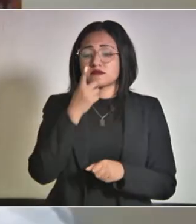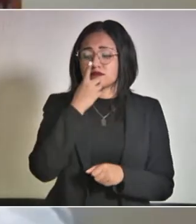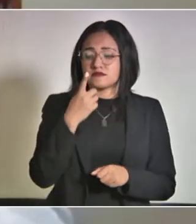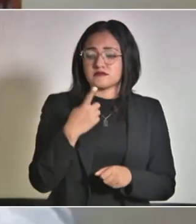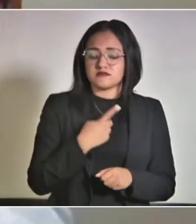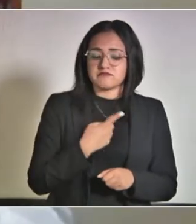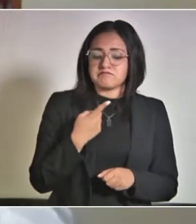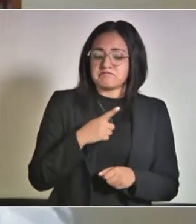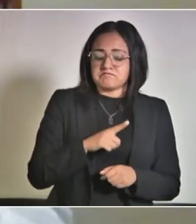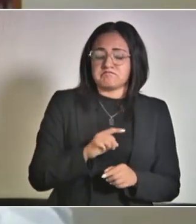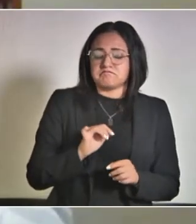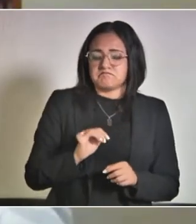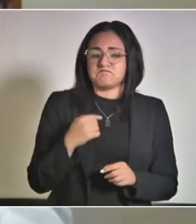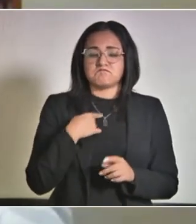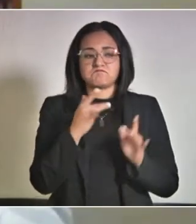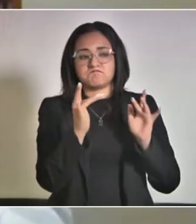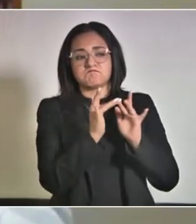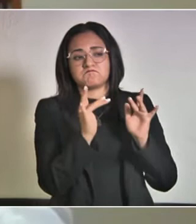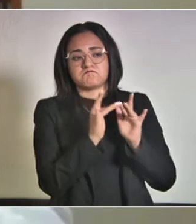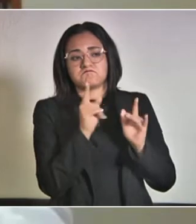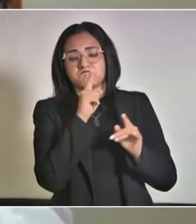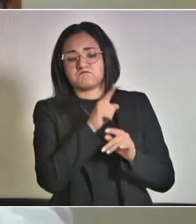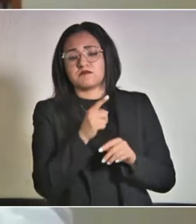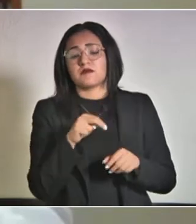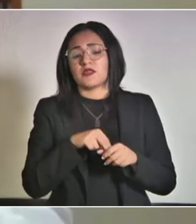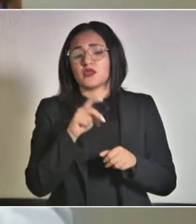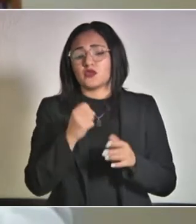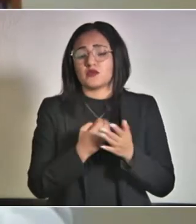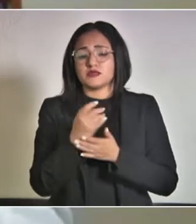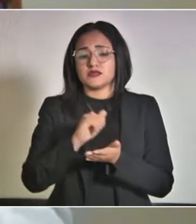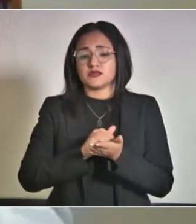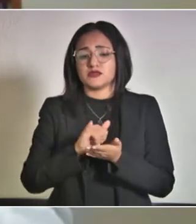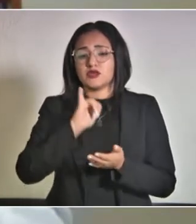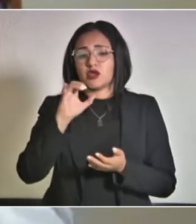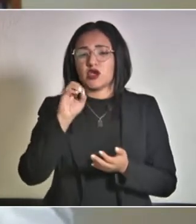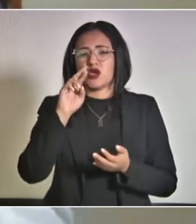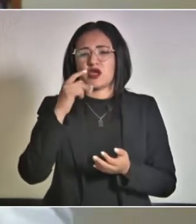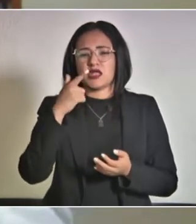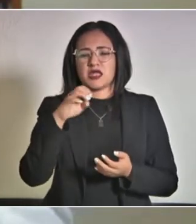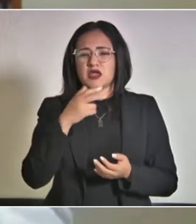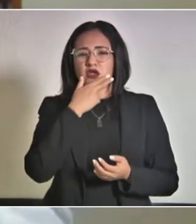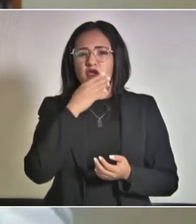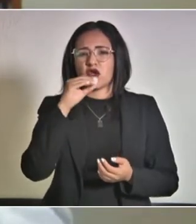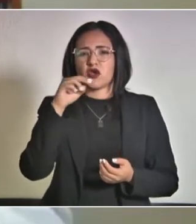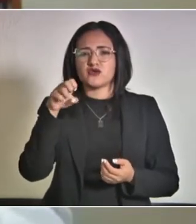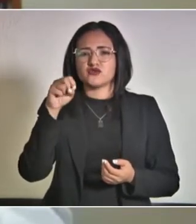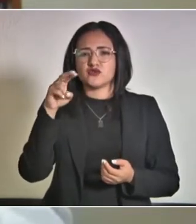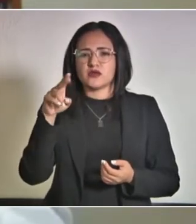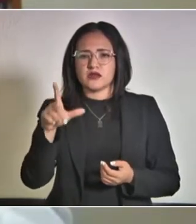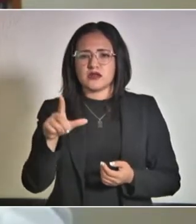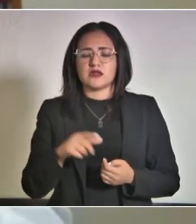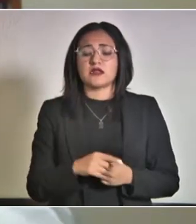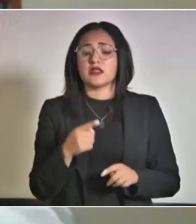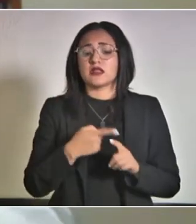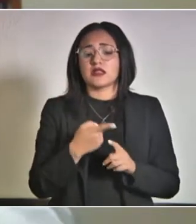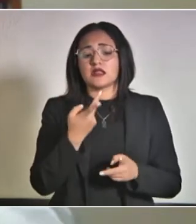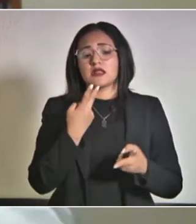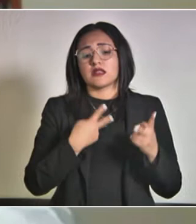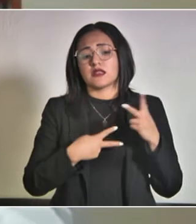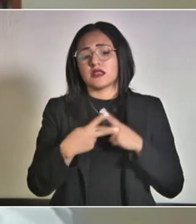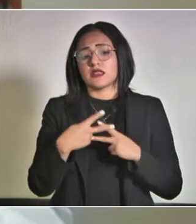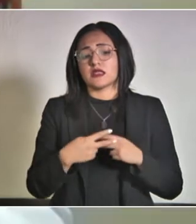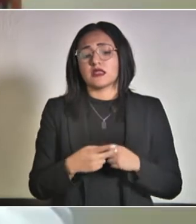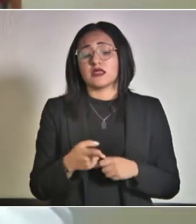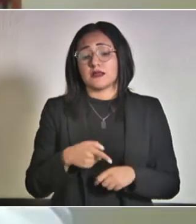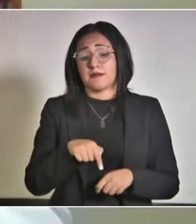Hemos estado en comunicación directa con el cónsul general de Nueva York, Jorge Islas, quien estará arribando